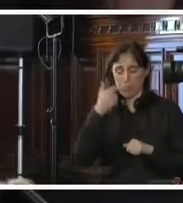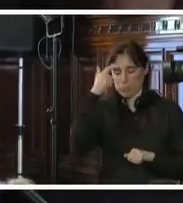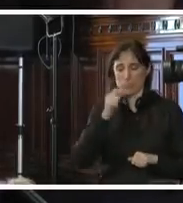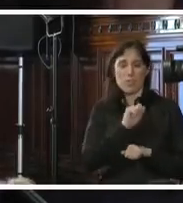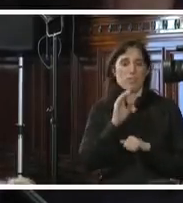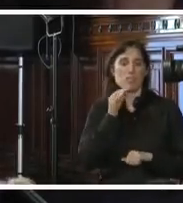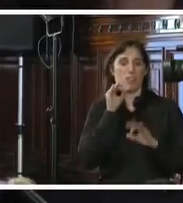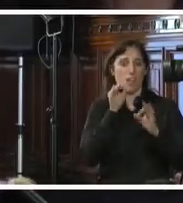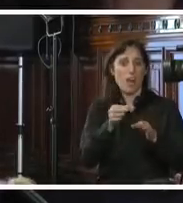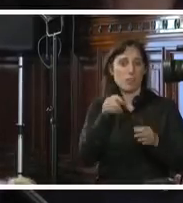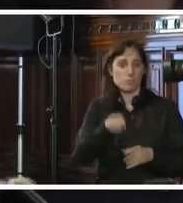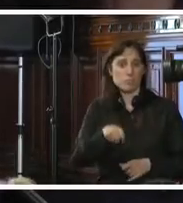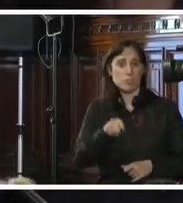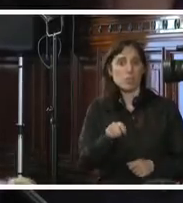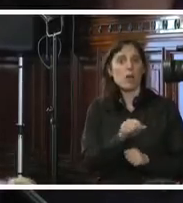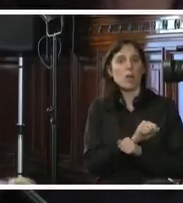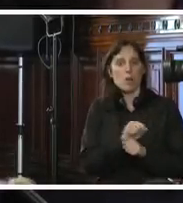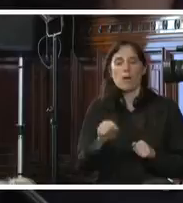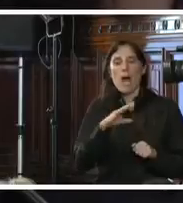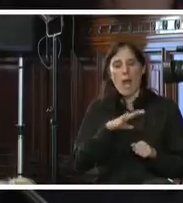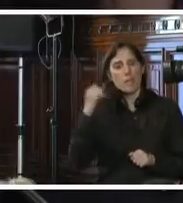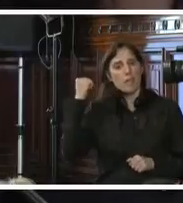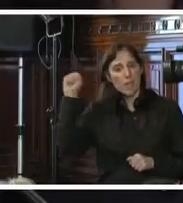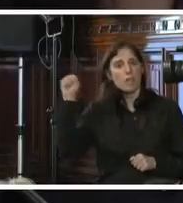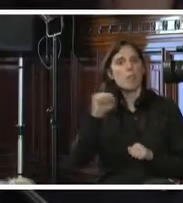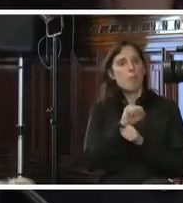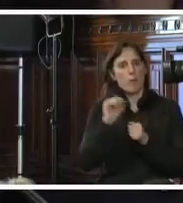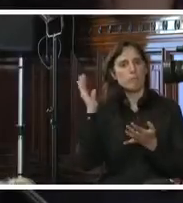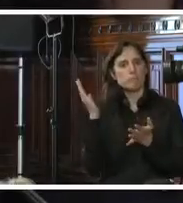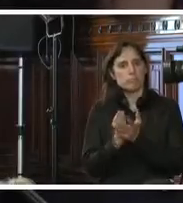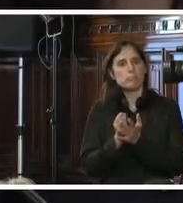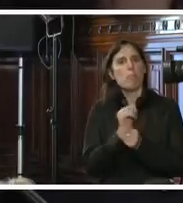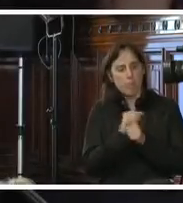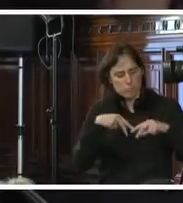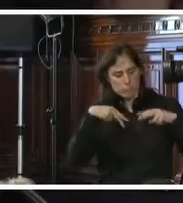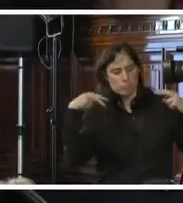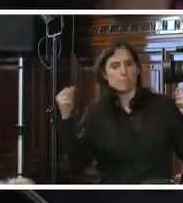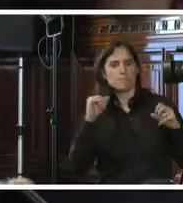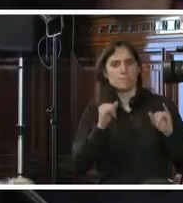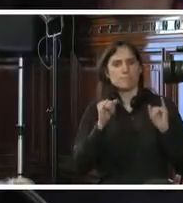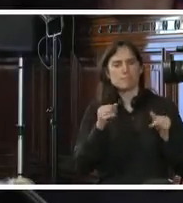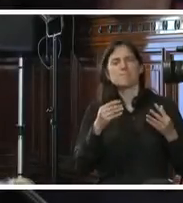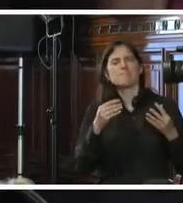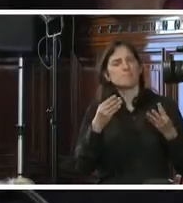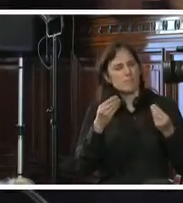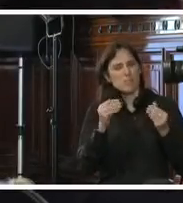decir, garantizar que los delitos sean efectivamente sancionados, investigados, porque muchas